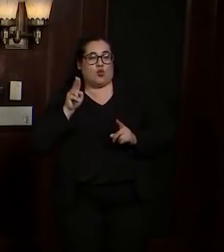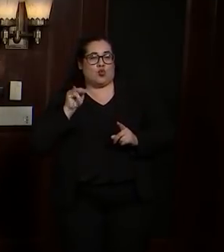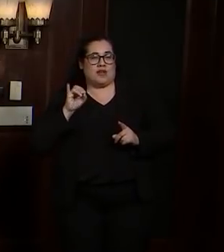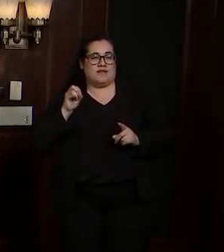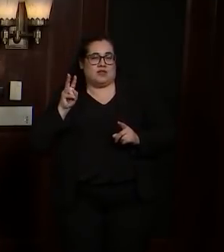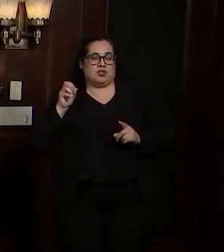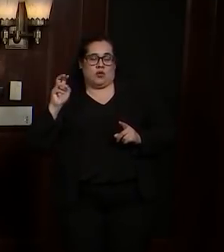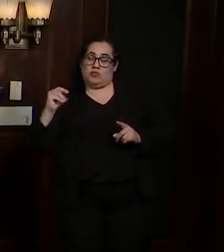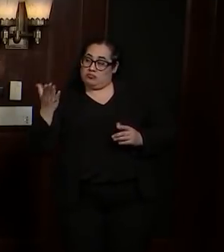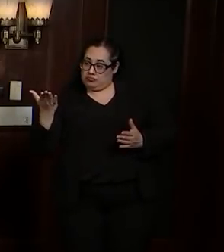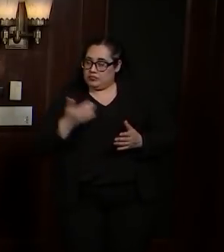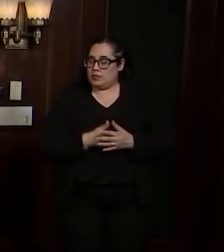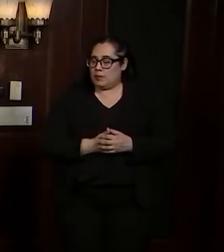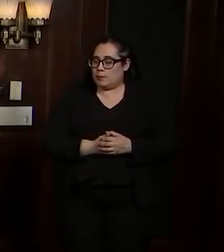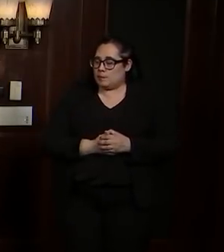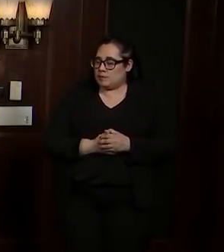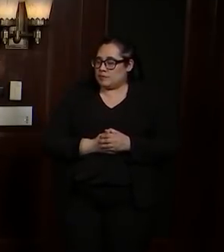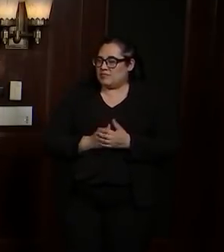go ahead.